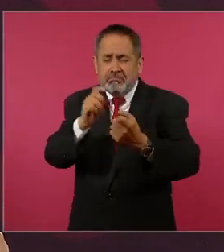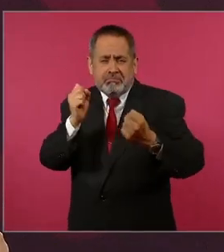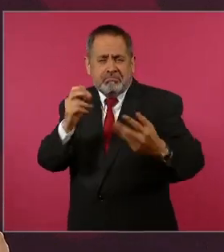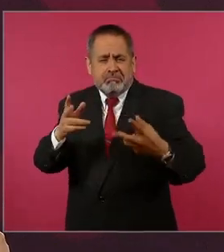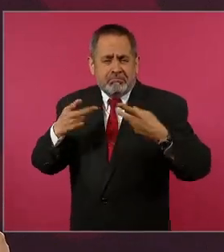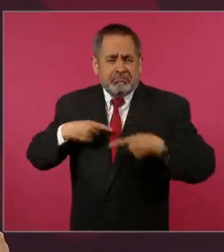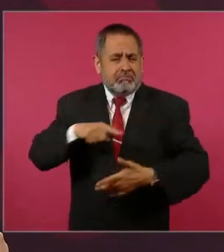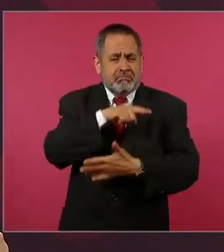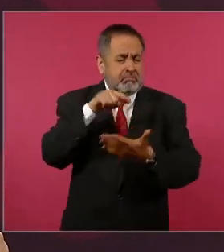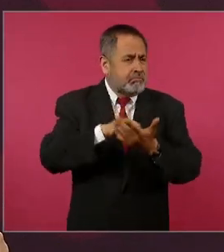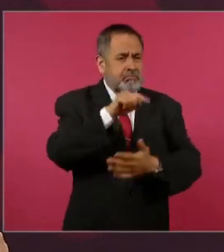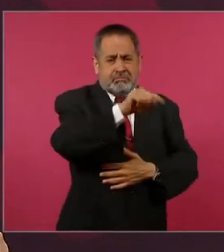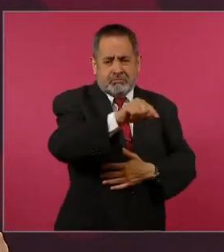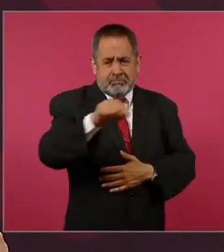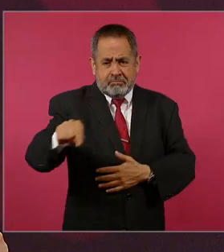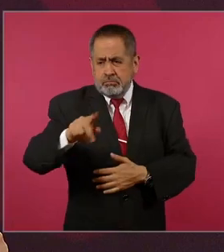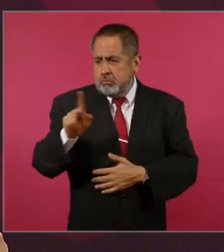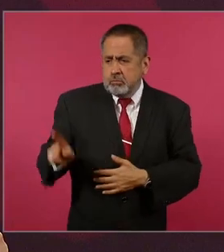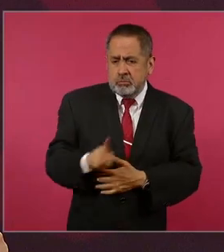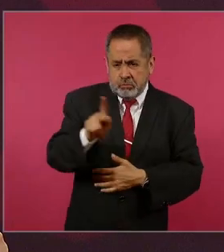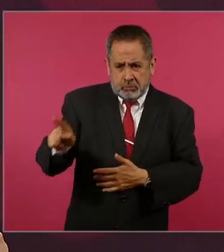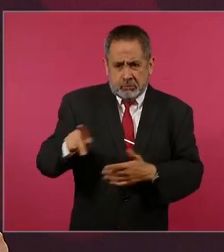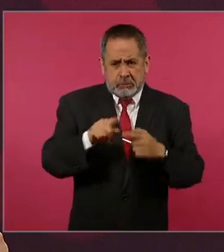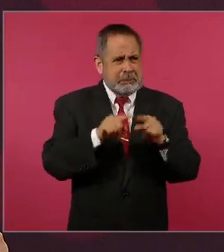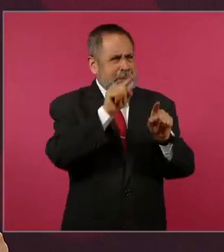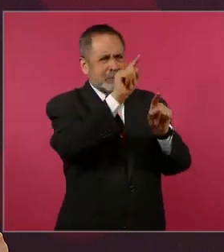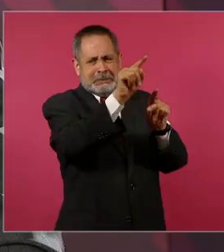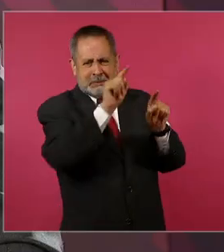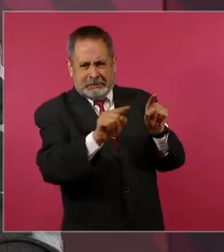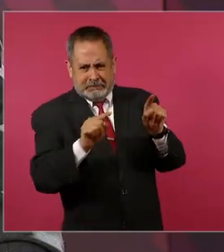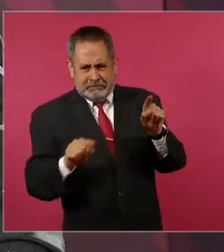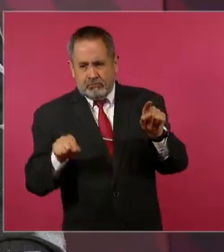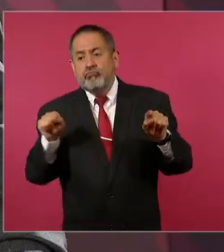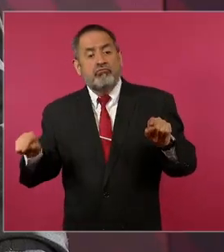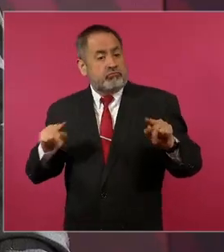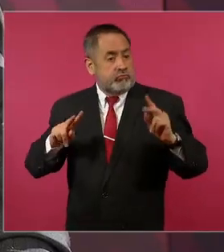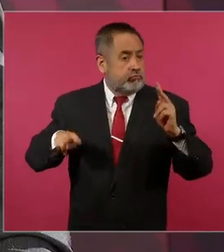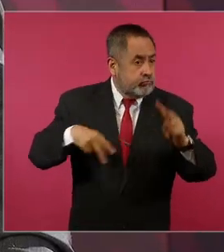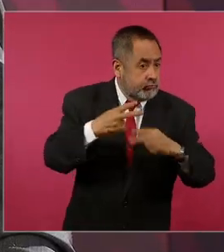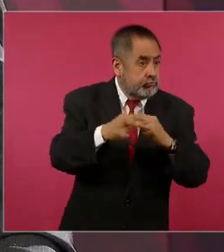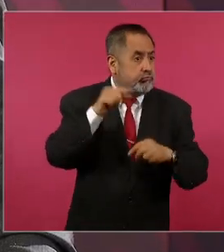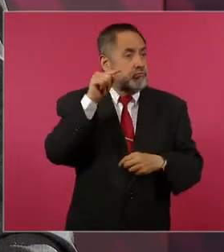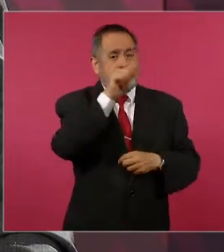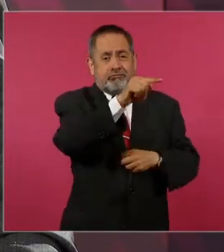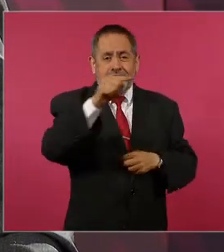muchísimos pueblos, estuvo en las plazas públicas